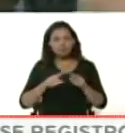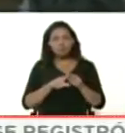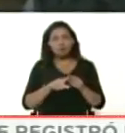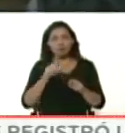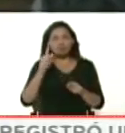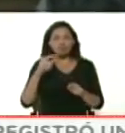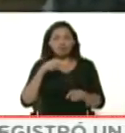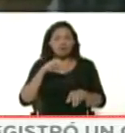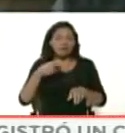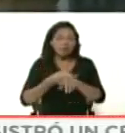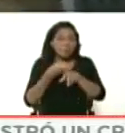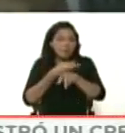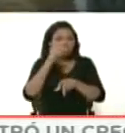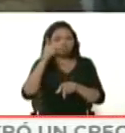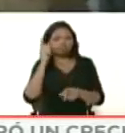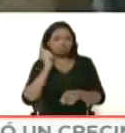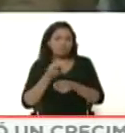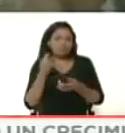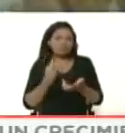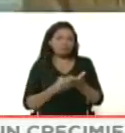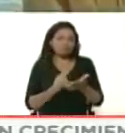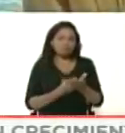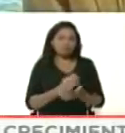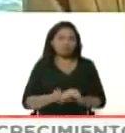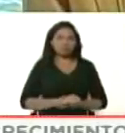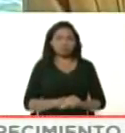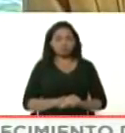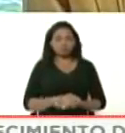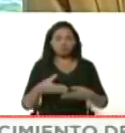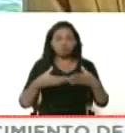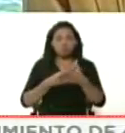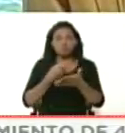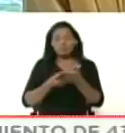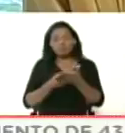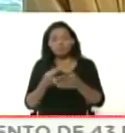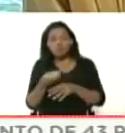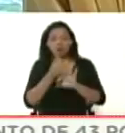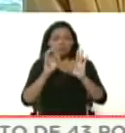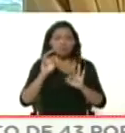tiene el Estado. Una mesa de financiamiento, buscar.